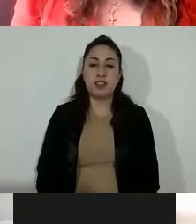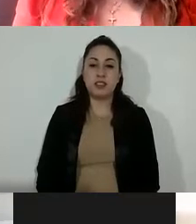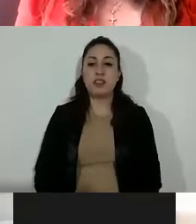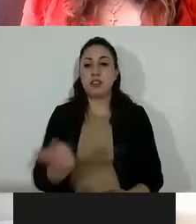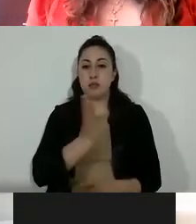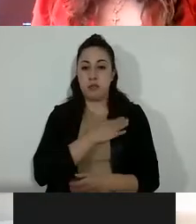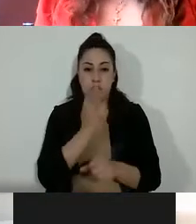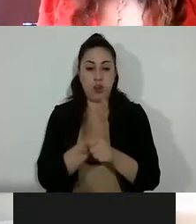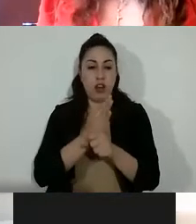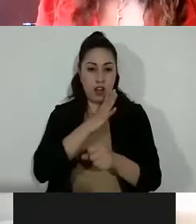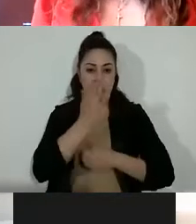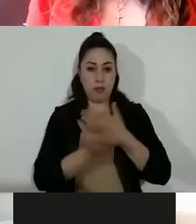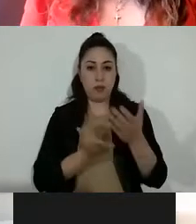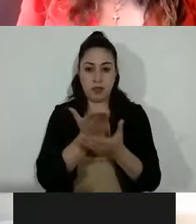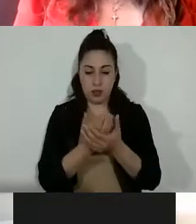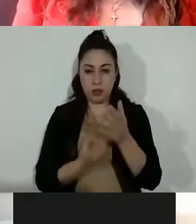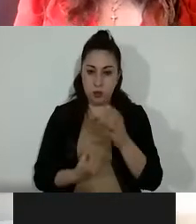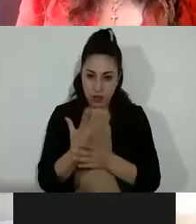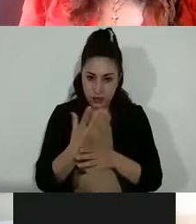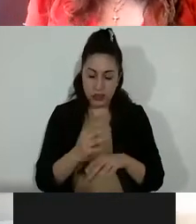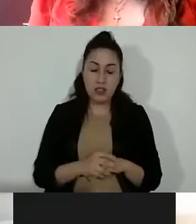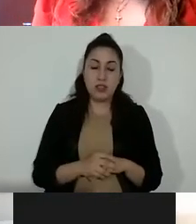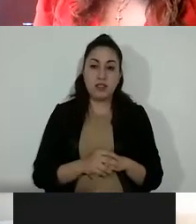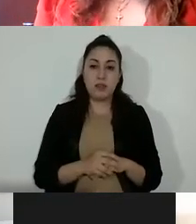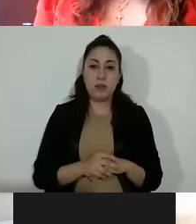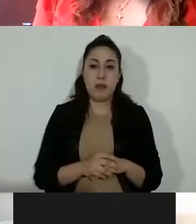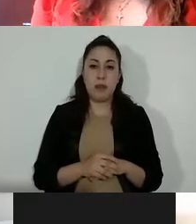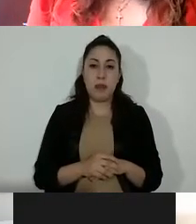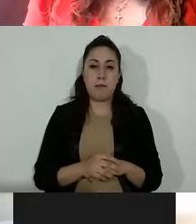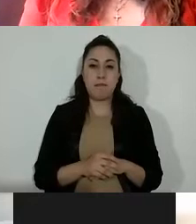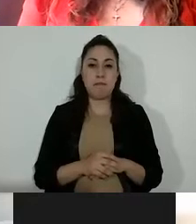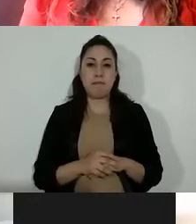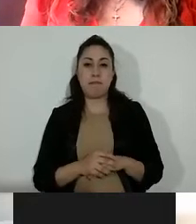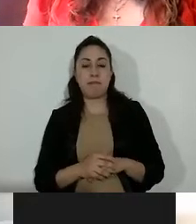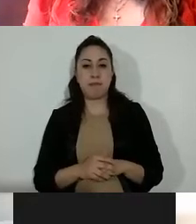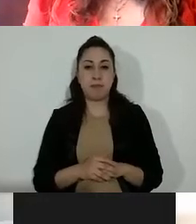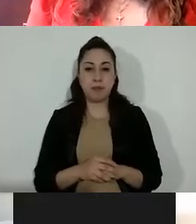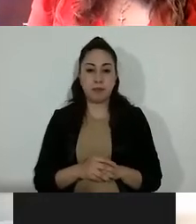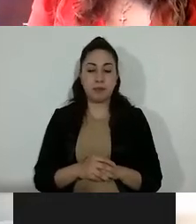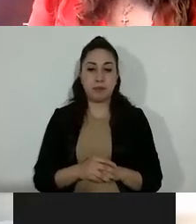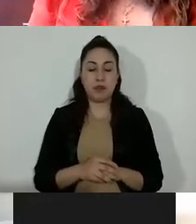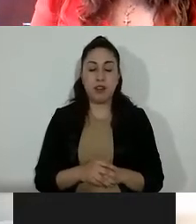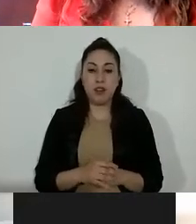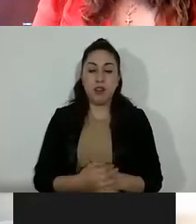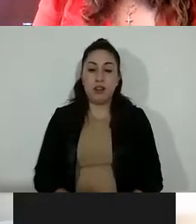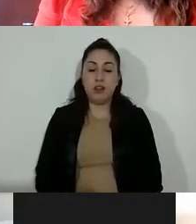propuestas que, considerando la discusión que se ha dado, valdría la pena